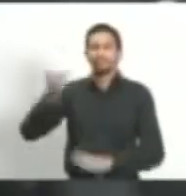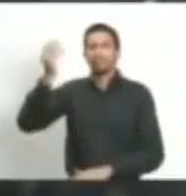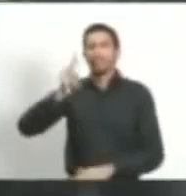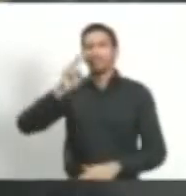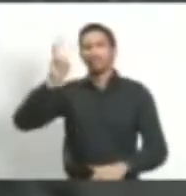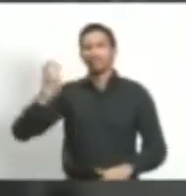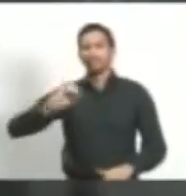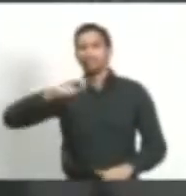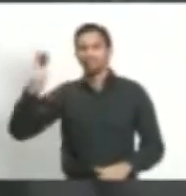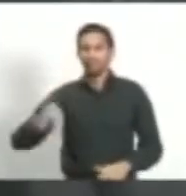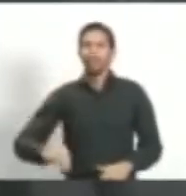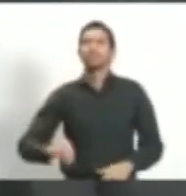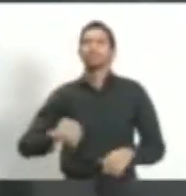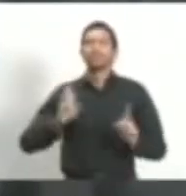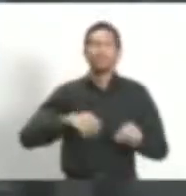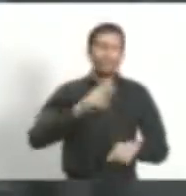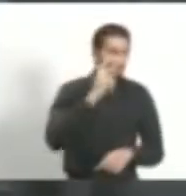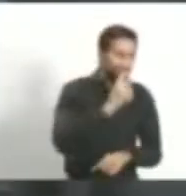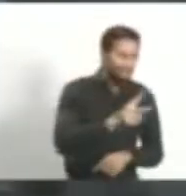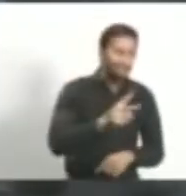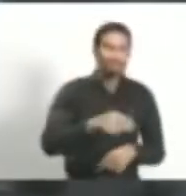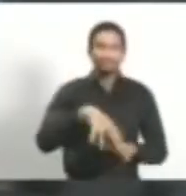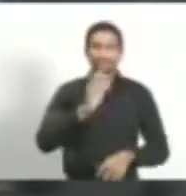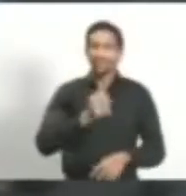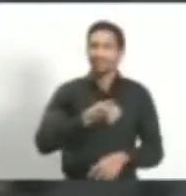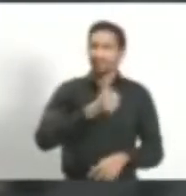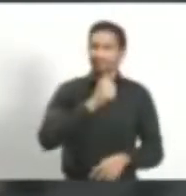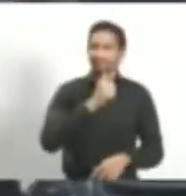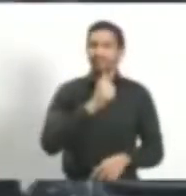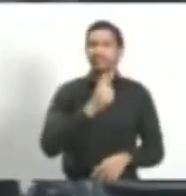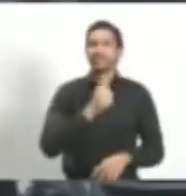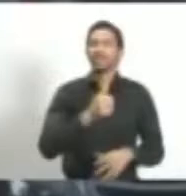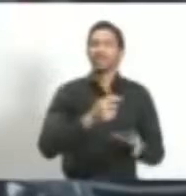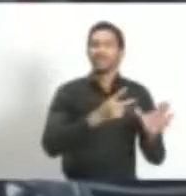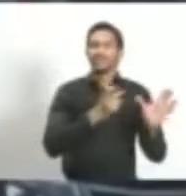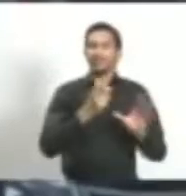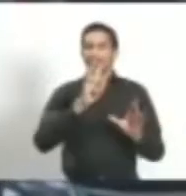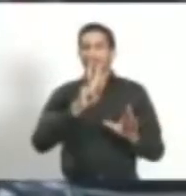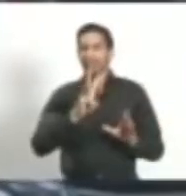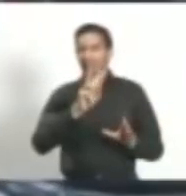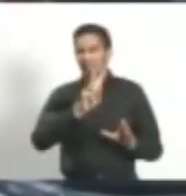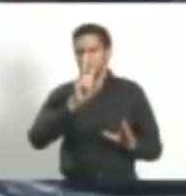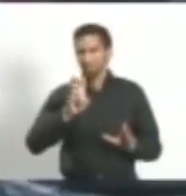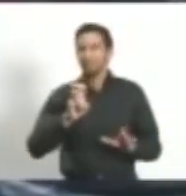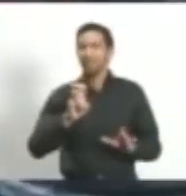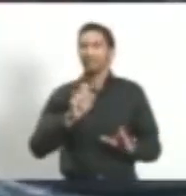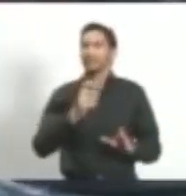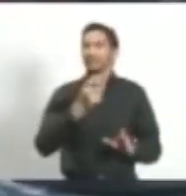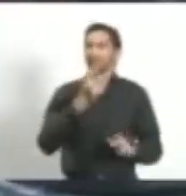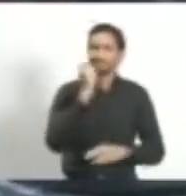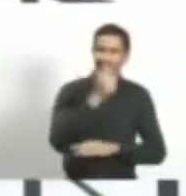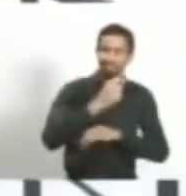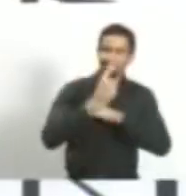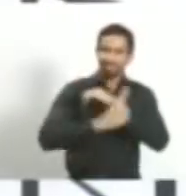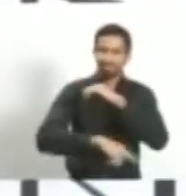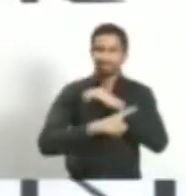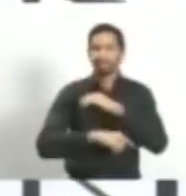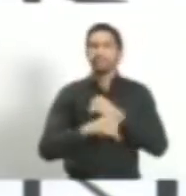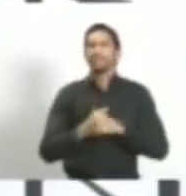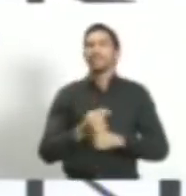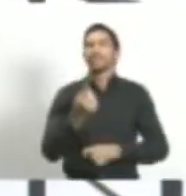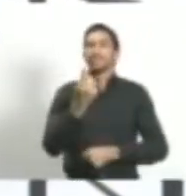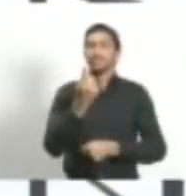conducir en estado de alcoholemia se han impuesto 658 infracciones, un 46% más al año anterior. Alrededor